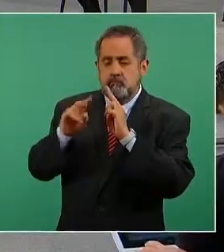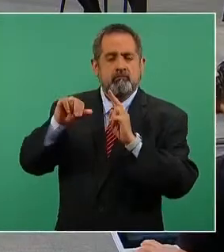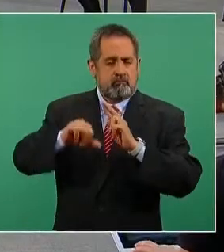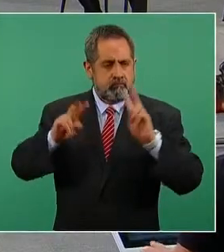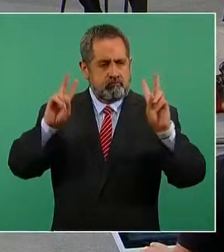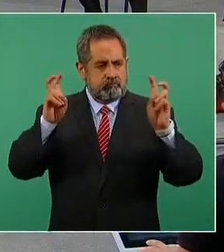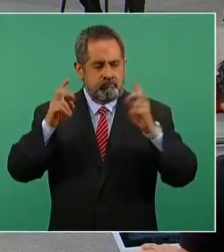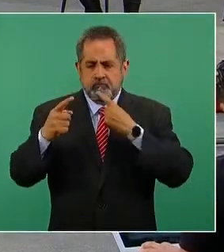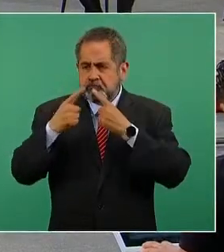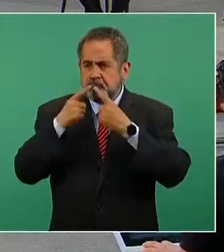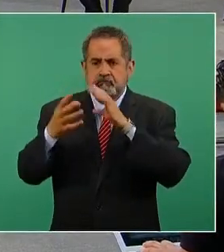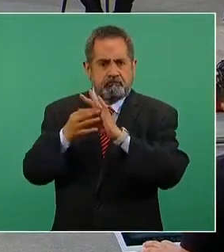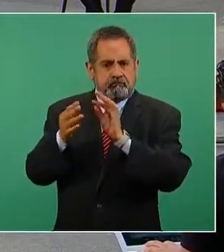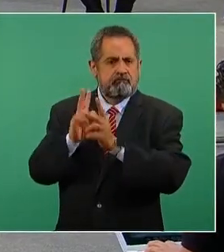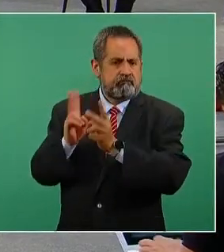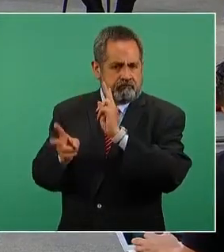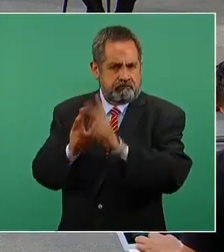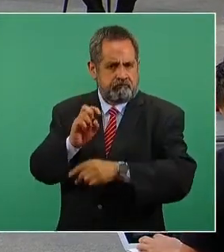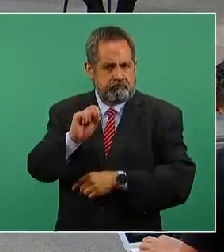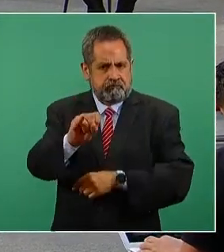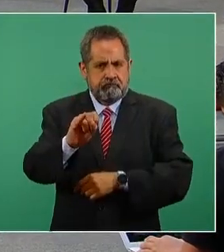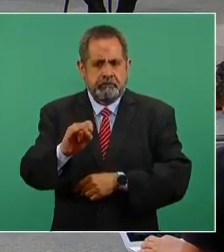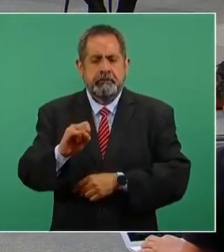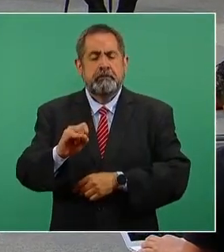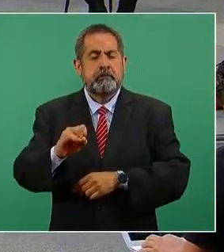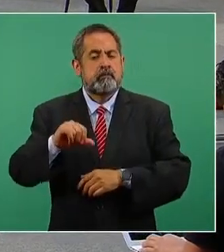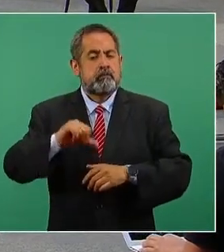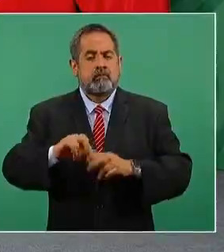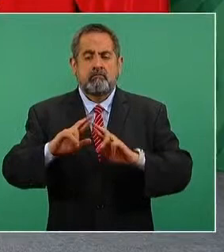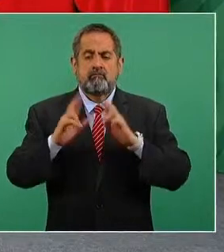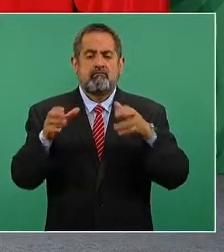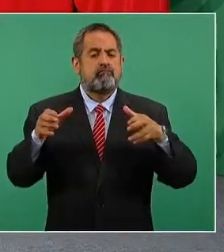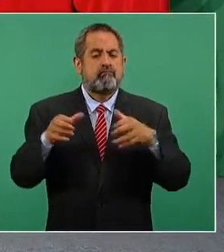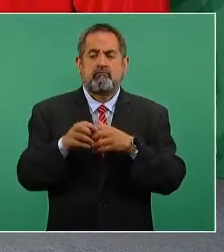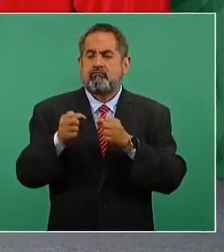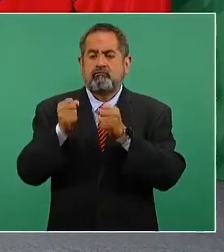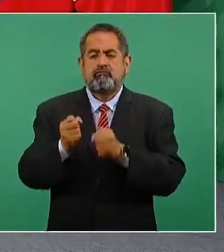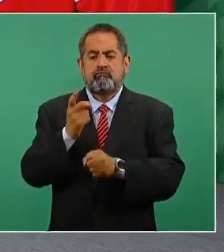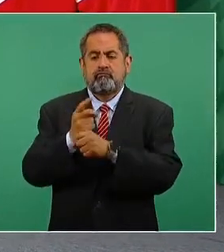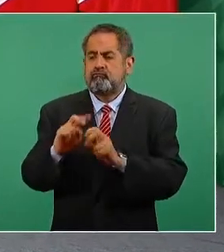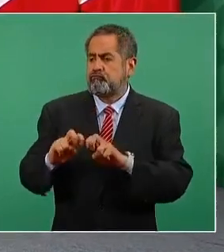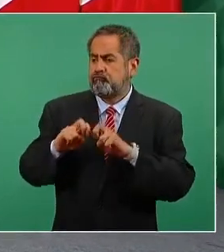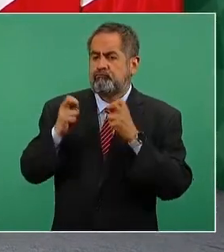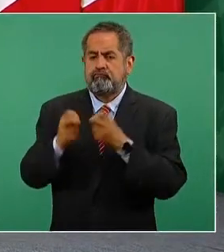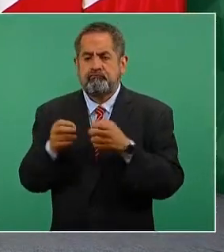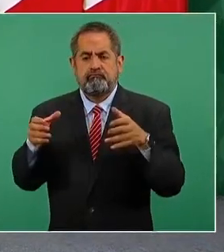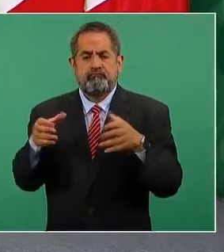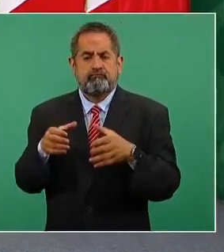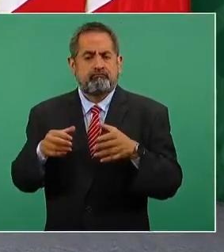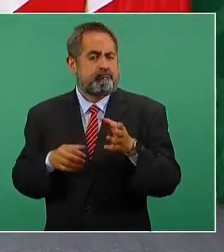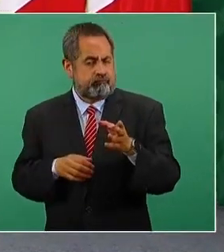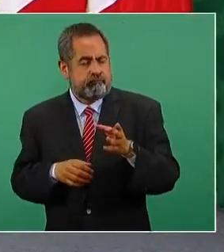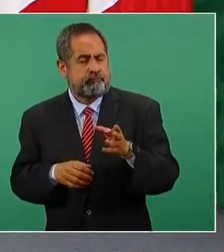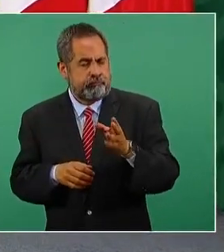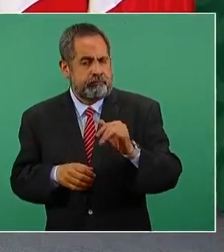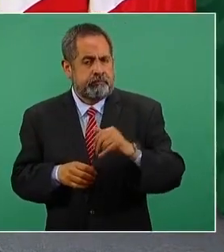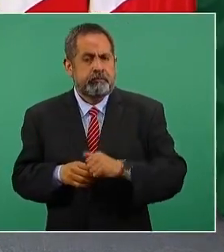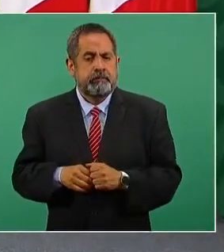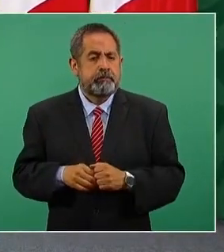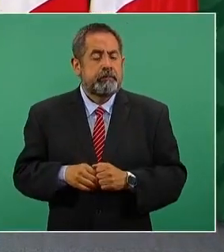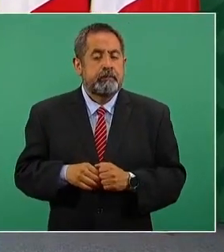tema en la reunión del Gabinete de Seguridad, y acerca